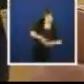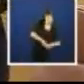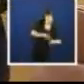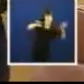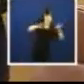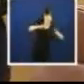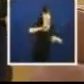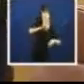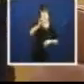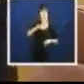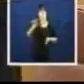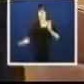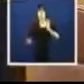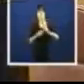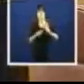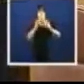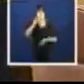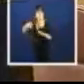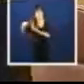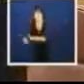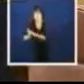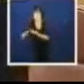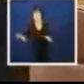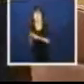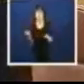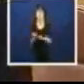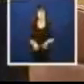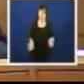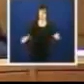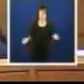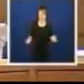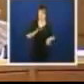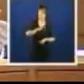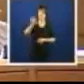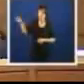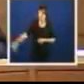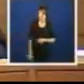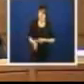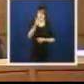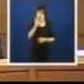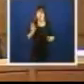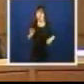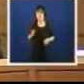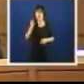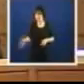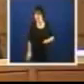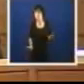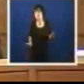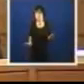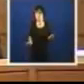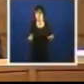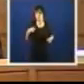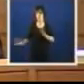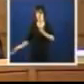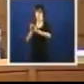de enchufismo na contratación de persoas. Señor Feijó, ten vostede toda a razón. Por unha vez estou